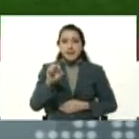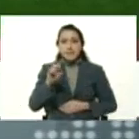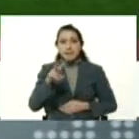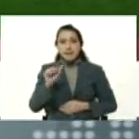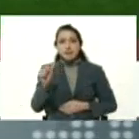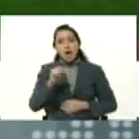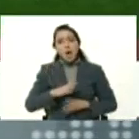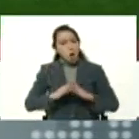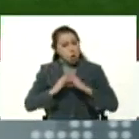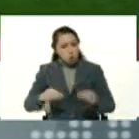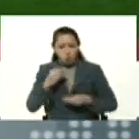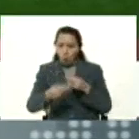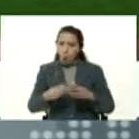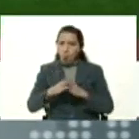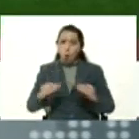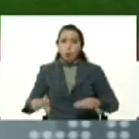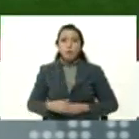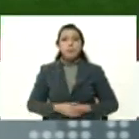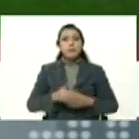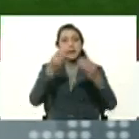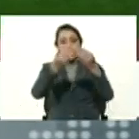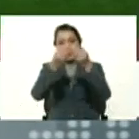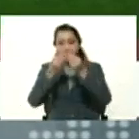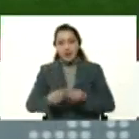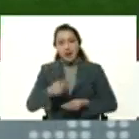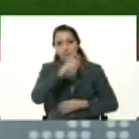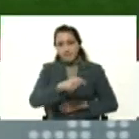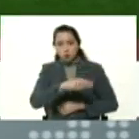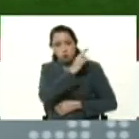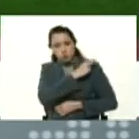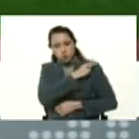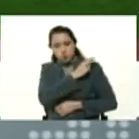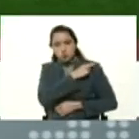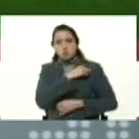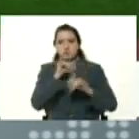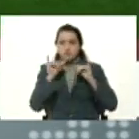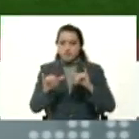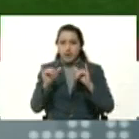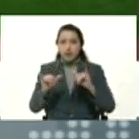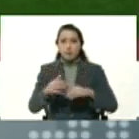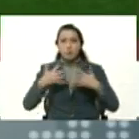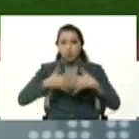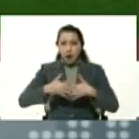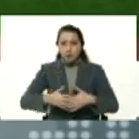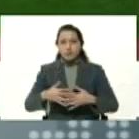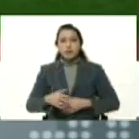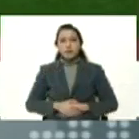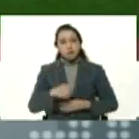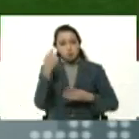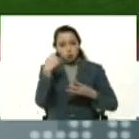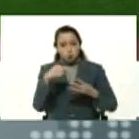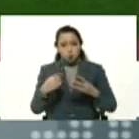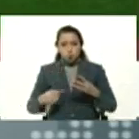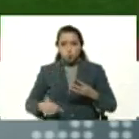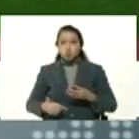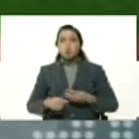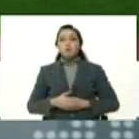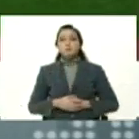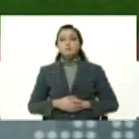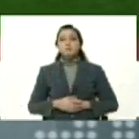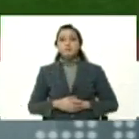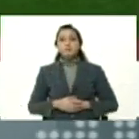en su lugar, Monómeros debe volver a sus dueños, a su empresa matriz, para que todos los productos de Monómeros